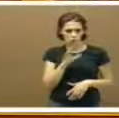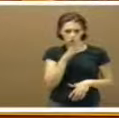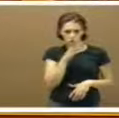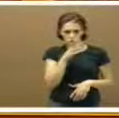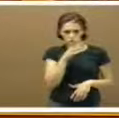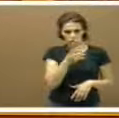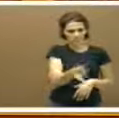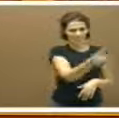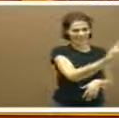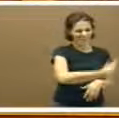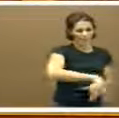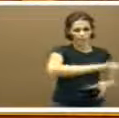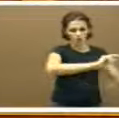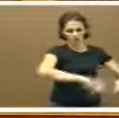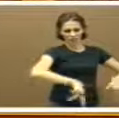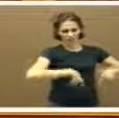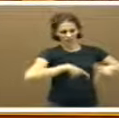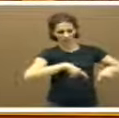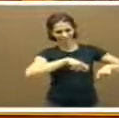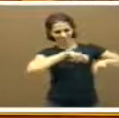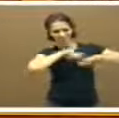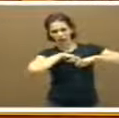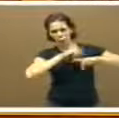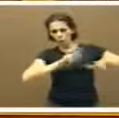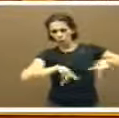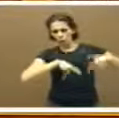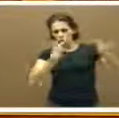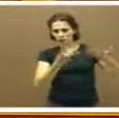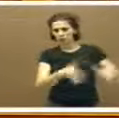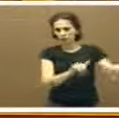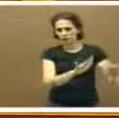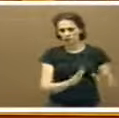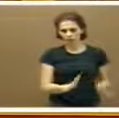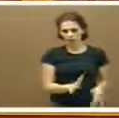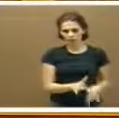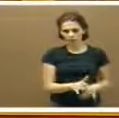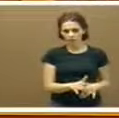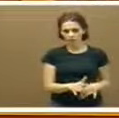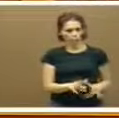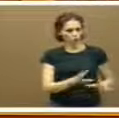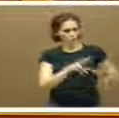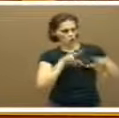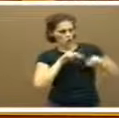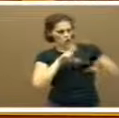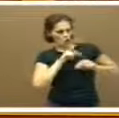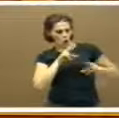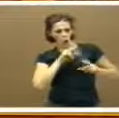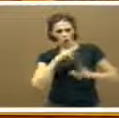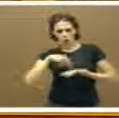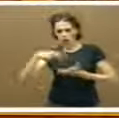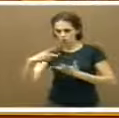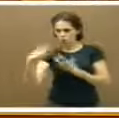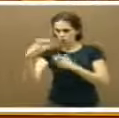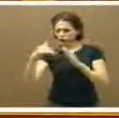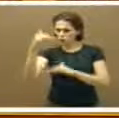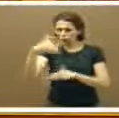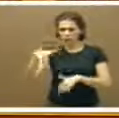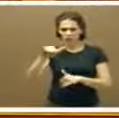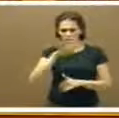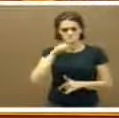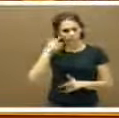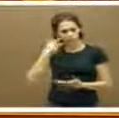señores no nos dejaron ni un solo margen, ni un solo margen para subir impuestos. Porque, y también estoy dispuesto a